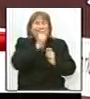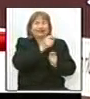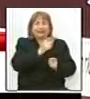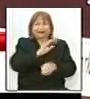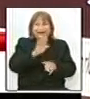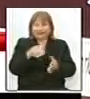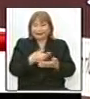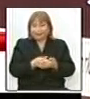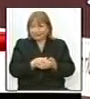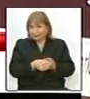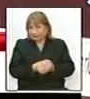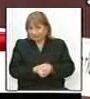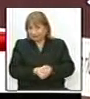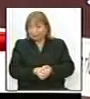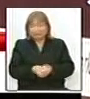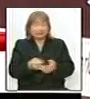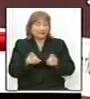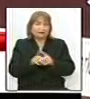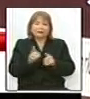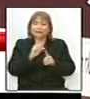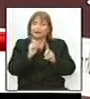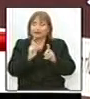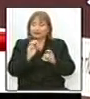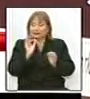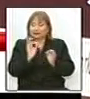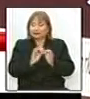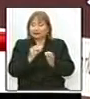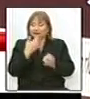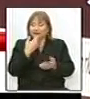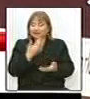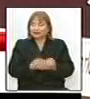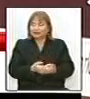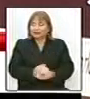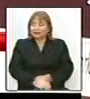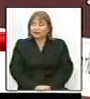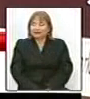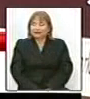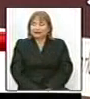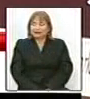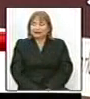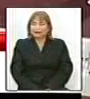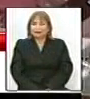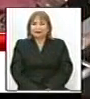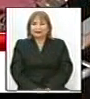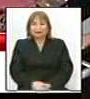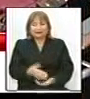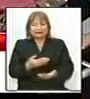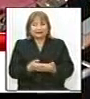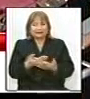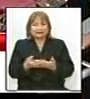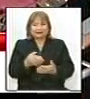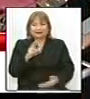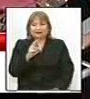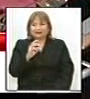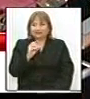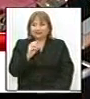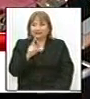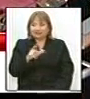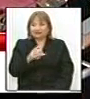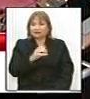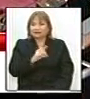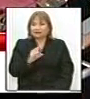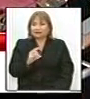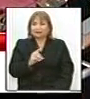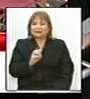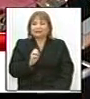Eso es lo que, en forma concreta, pregunto. Muchas gracias. Habiendo concluido el rol de oradores, le damos el